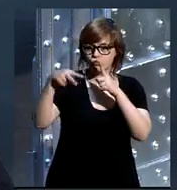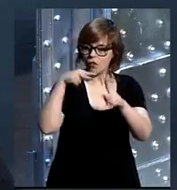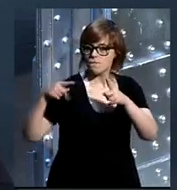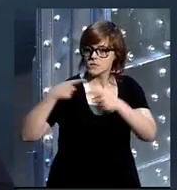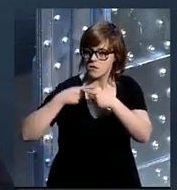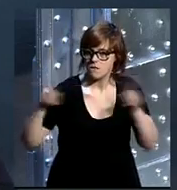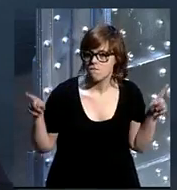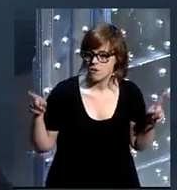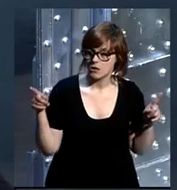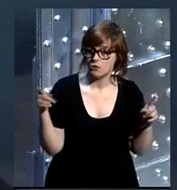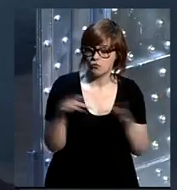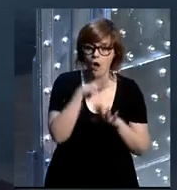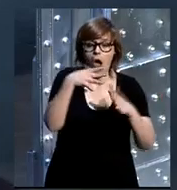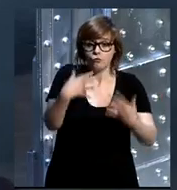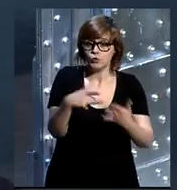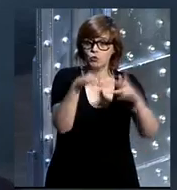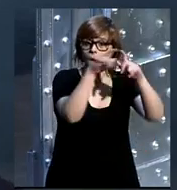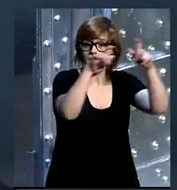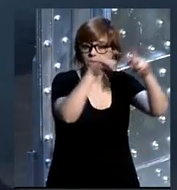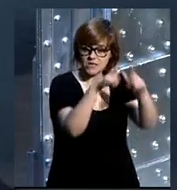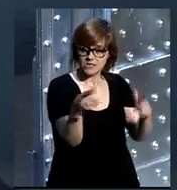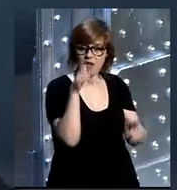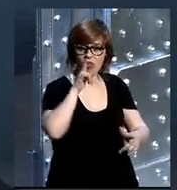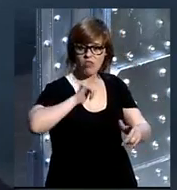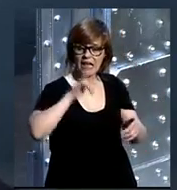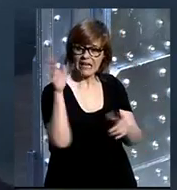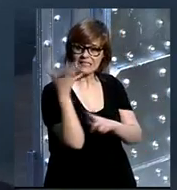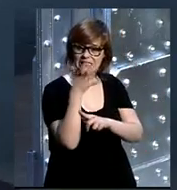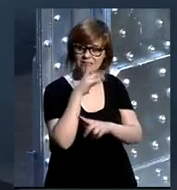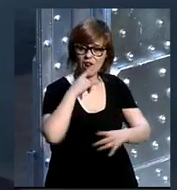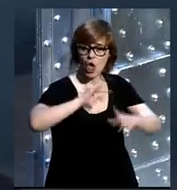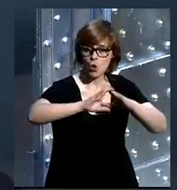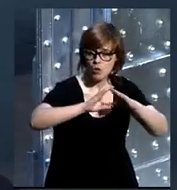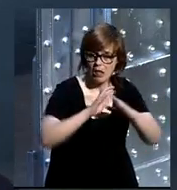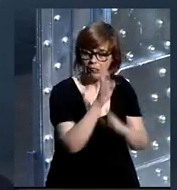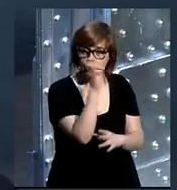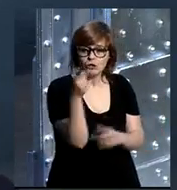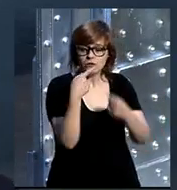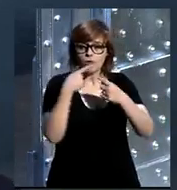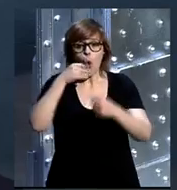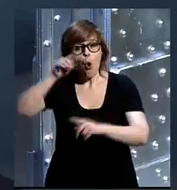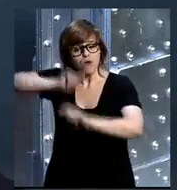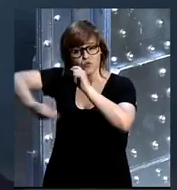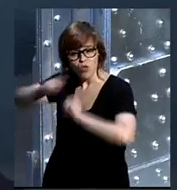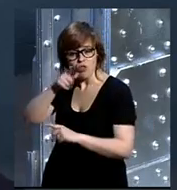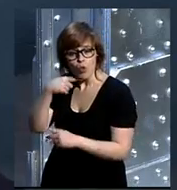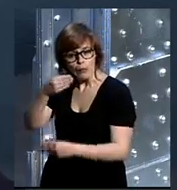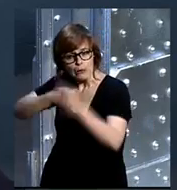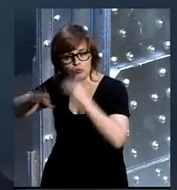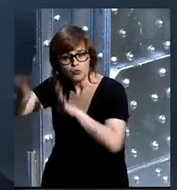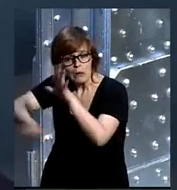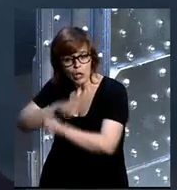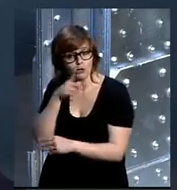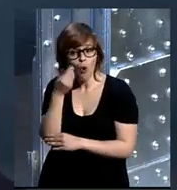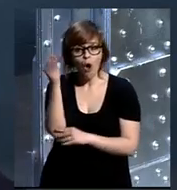distinto, probablemente del que tenemos las empresas de telecomunicaciones, pero totalmente distinto del que tienen las asociaciones de consumidores. Y yo creo que